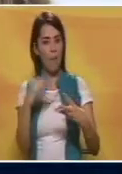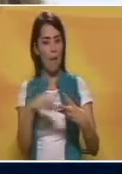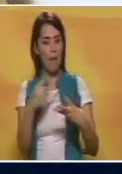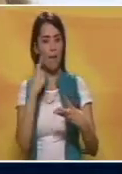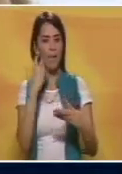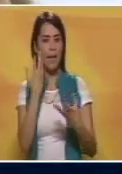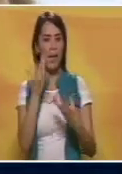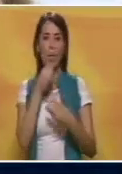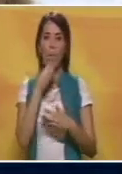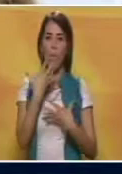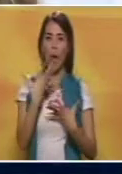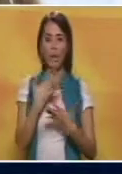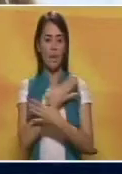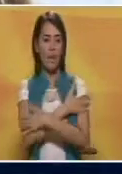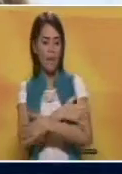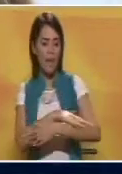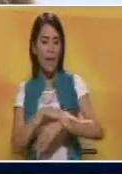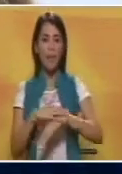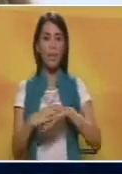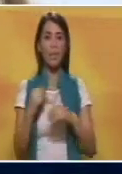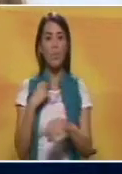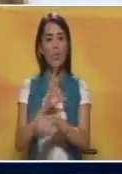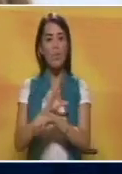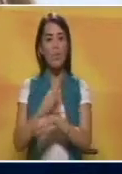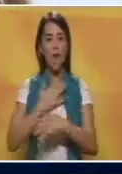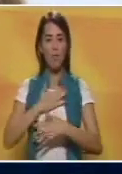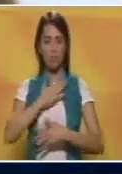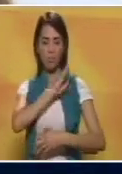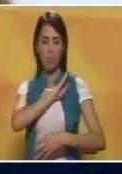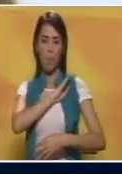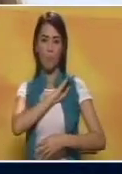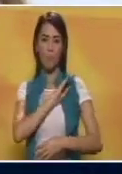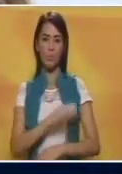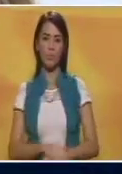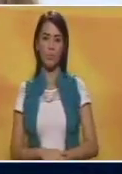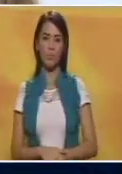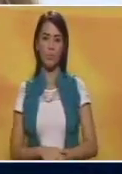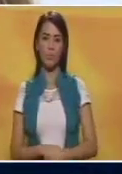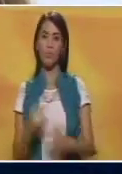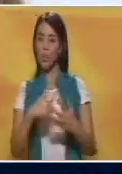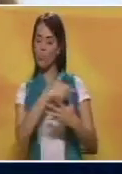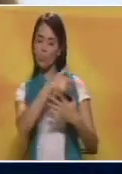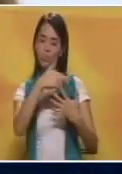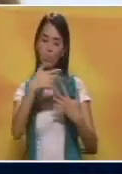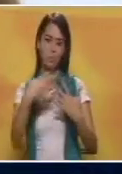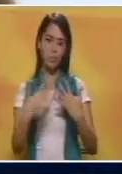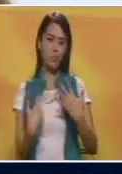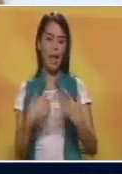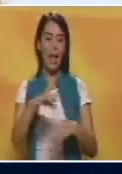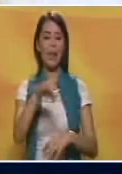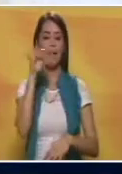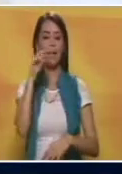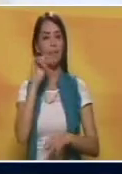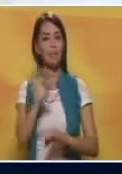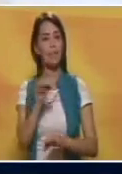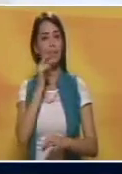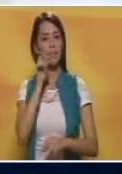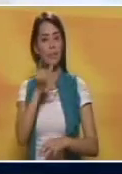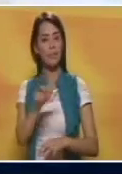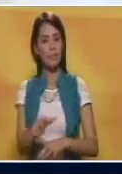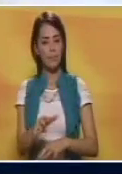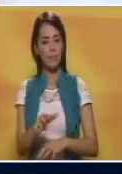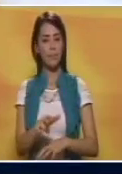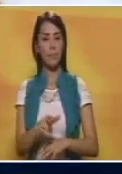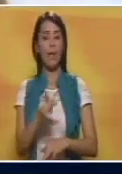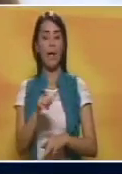beneficio de la piel libre de toxinas una cadena productiva transparente o sea son esas cosas las que nos llevan a elegir a este proveedor y